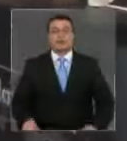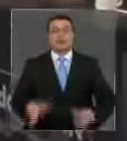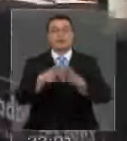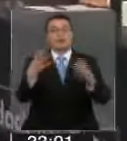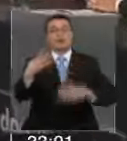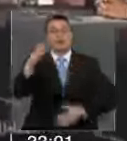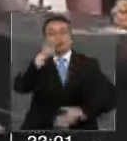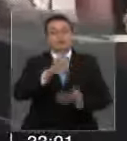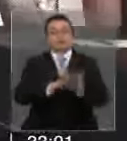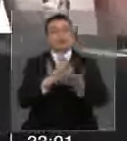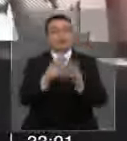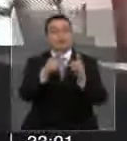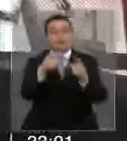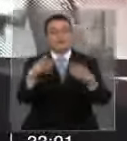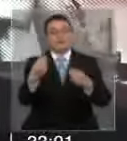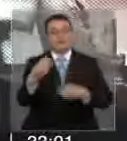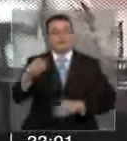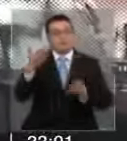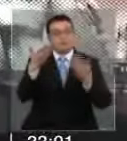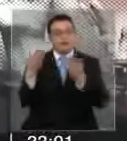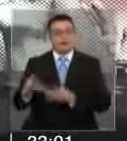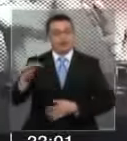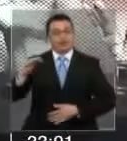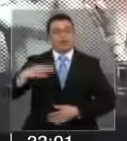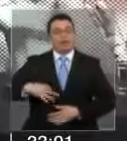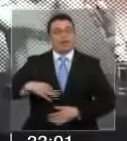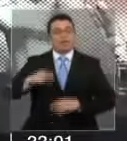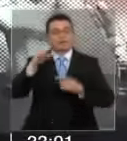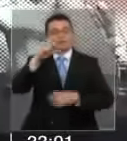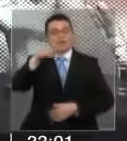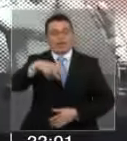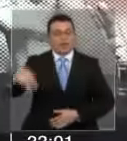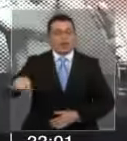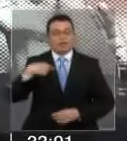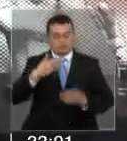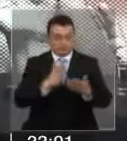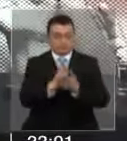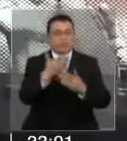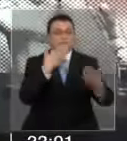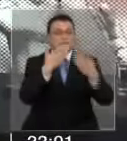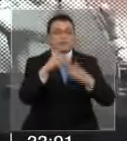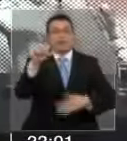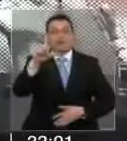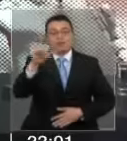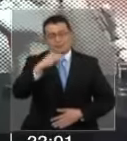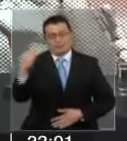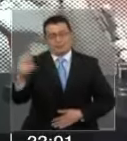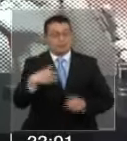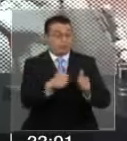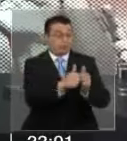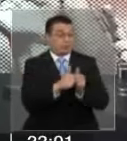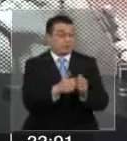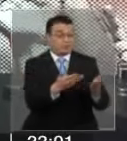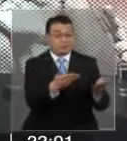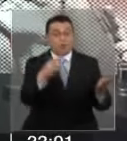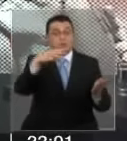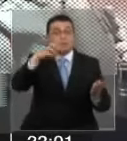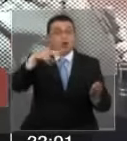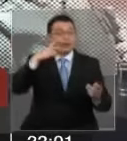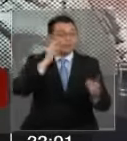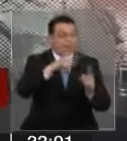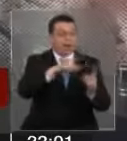Muy buenas noches, ¿cómo están ustedes? Bienvenidos a Ciudadanos en CNN Chile. Comenzamos nuestro debate de los lunes acompañados de nuestro panel Mónica